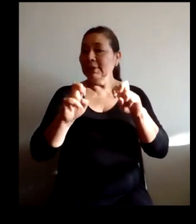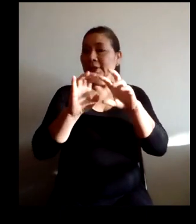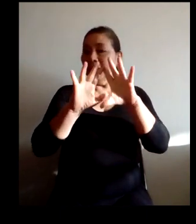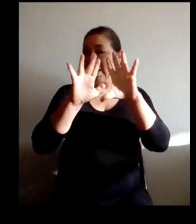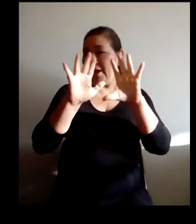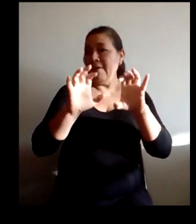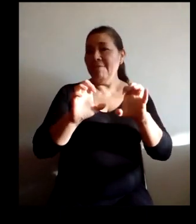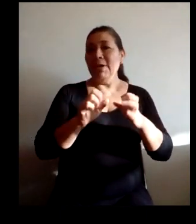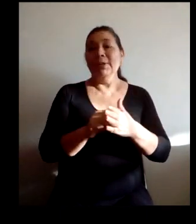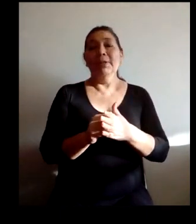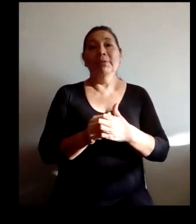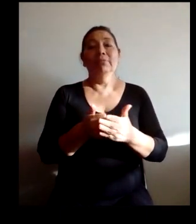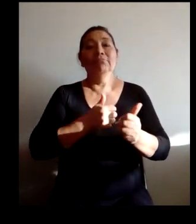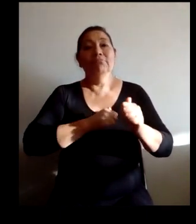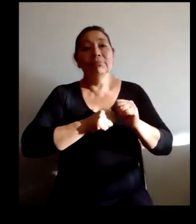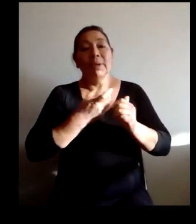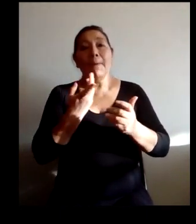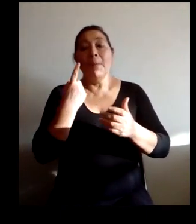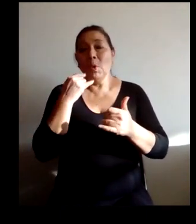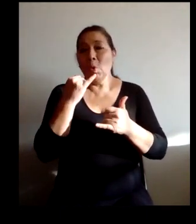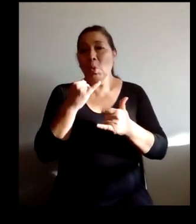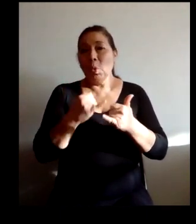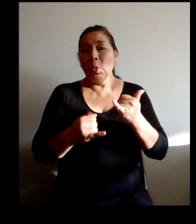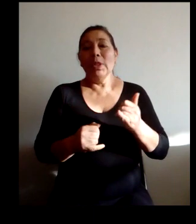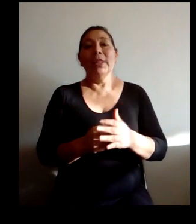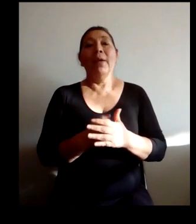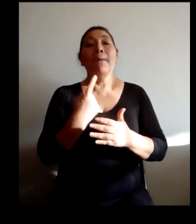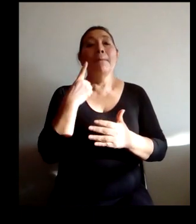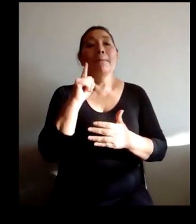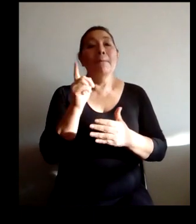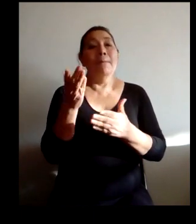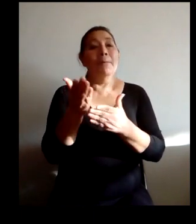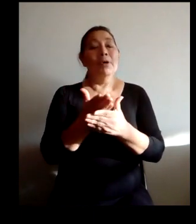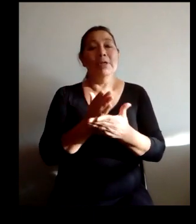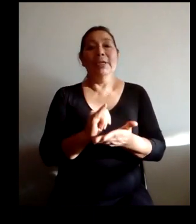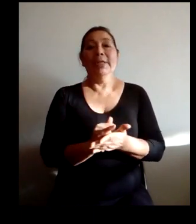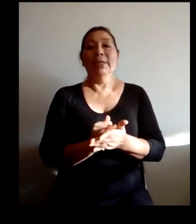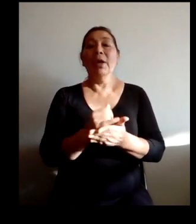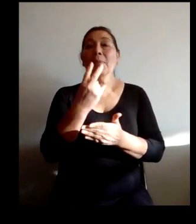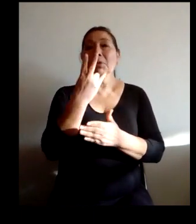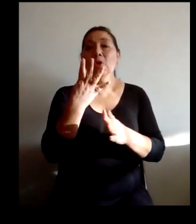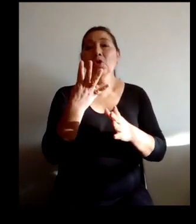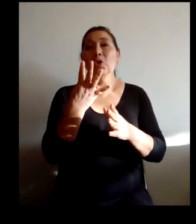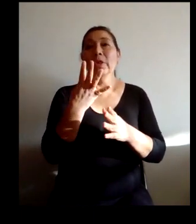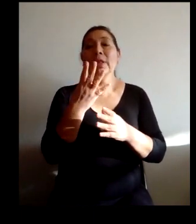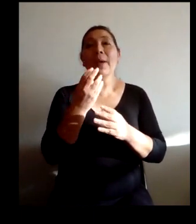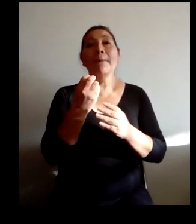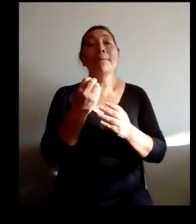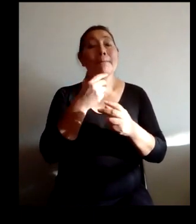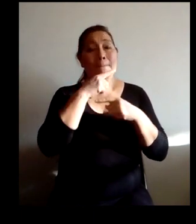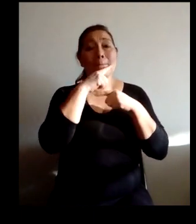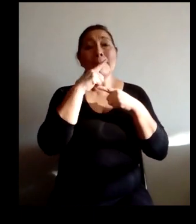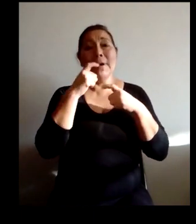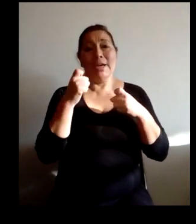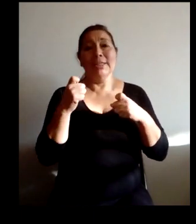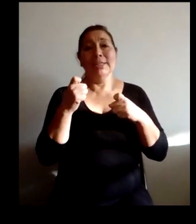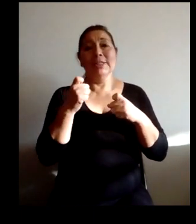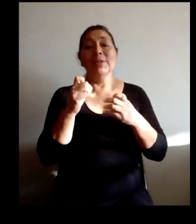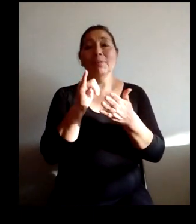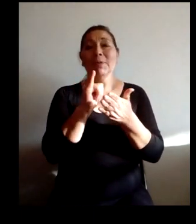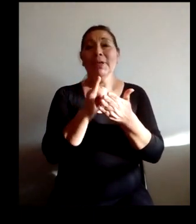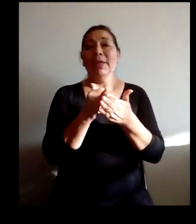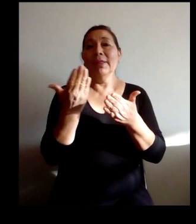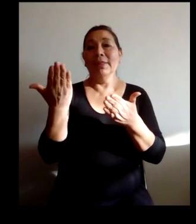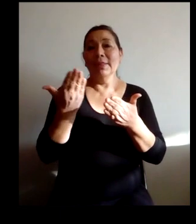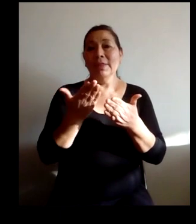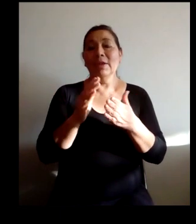estas evaluaciones. Paciente atendido por última vez en consultorio otorrinolaringología el 18 de marzo de 2016 y paciente atendido por